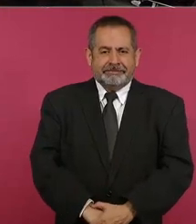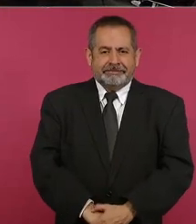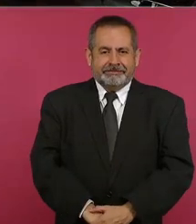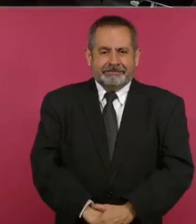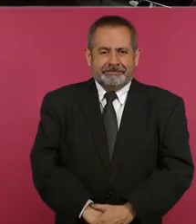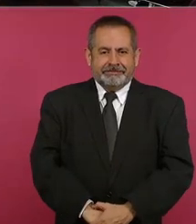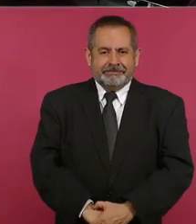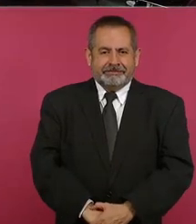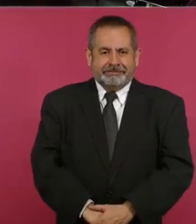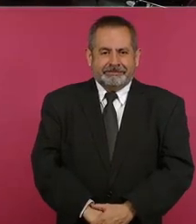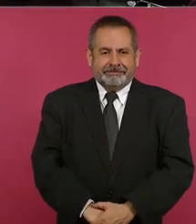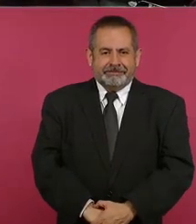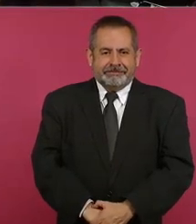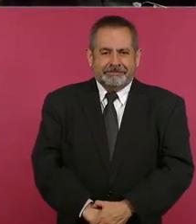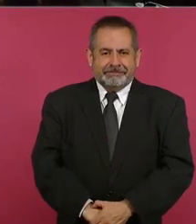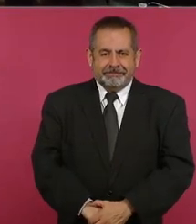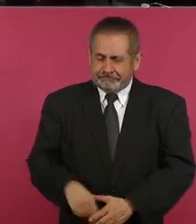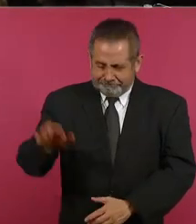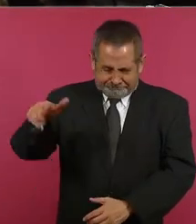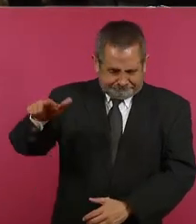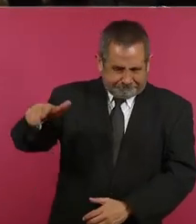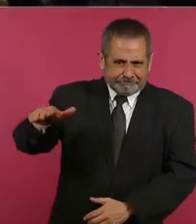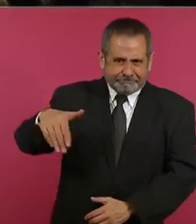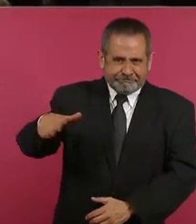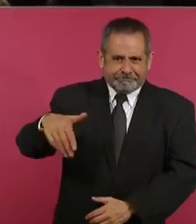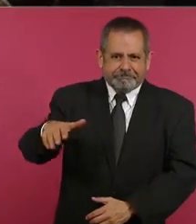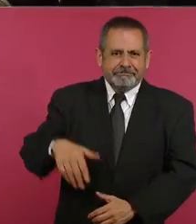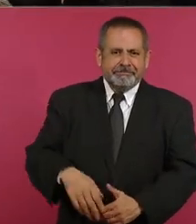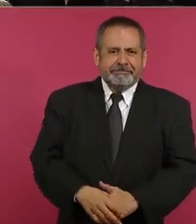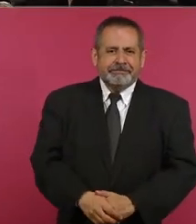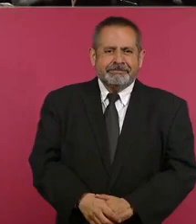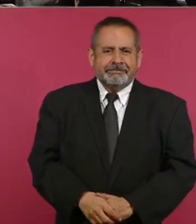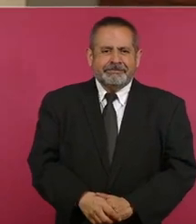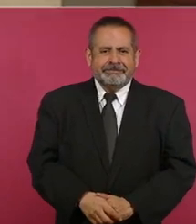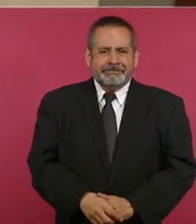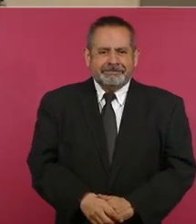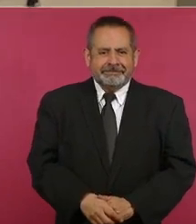están tan pendientes que ven, ven.